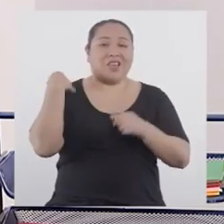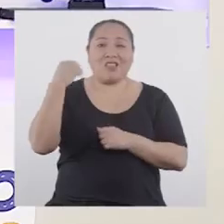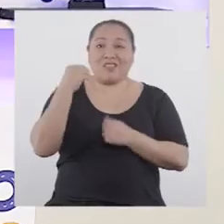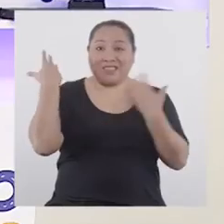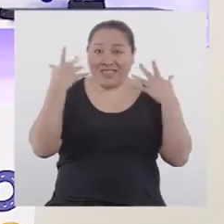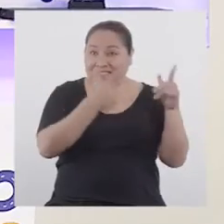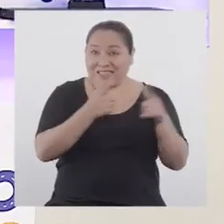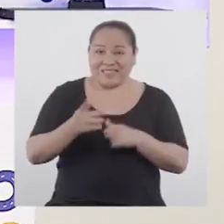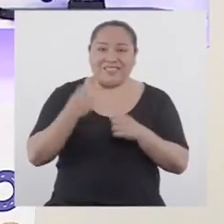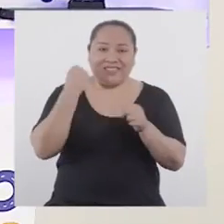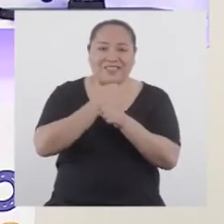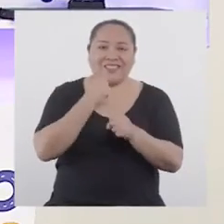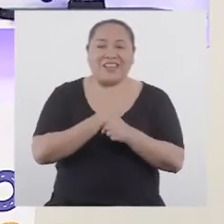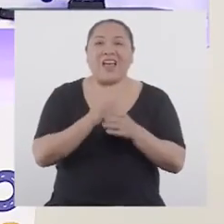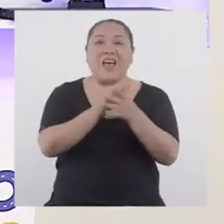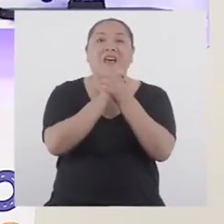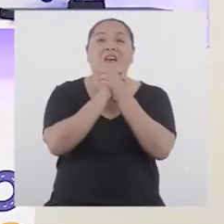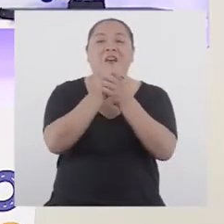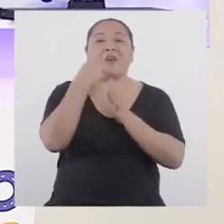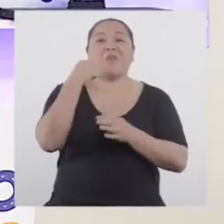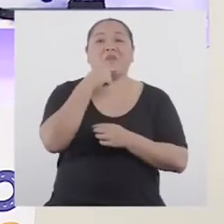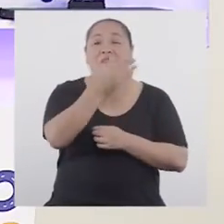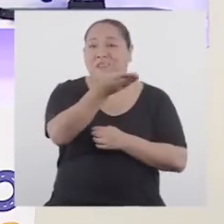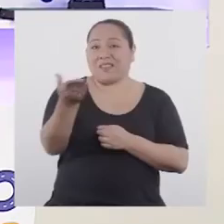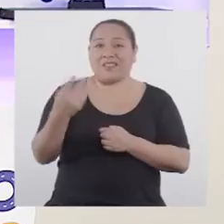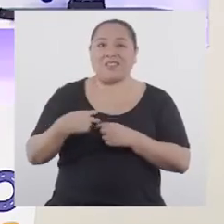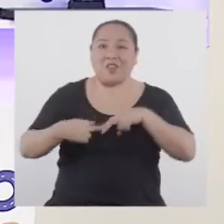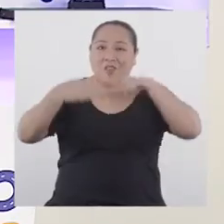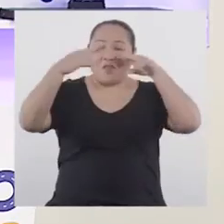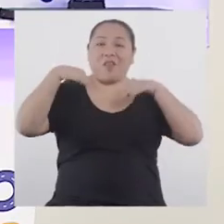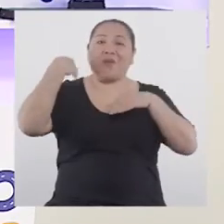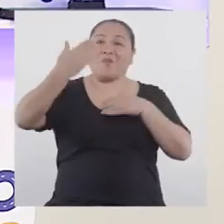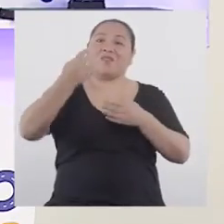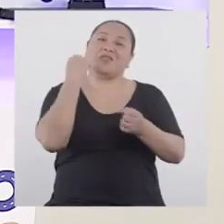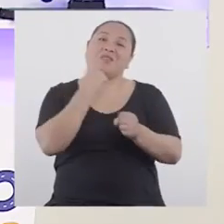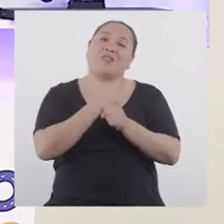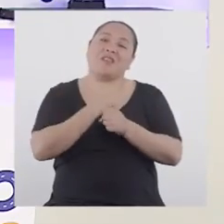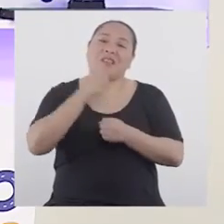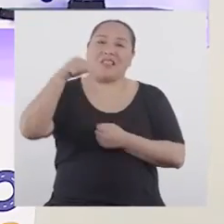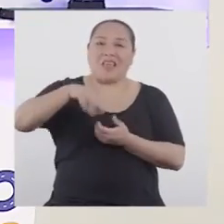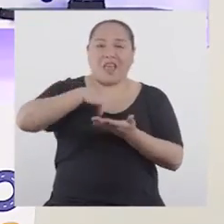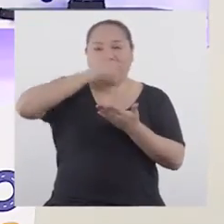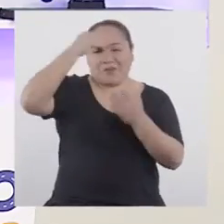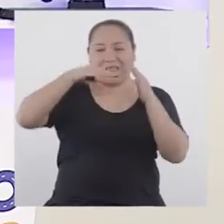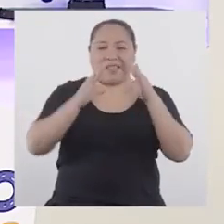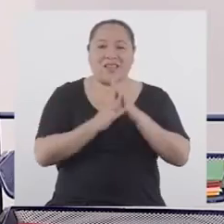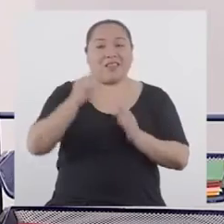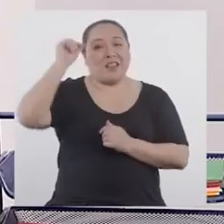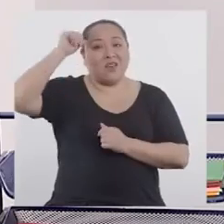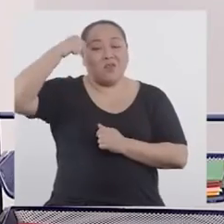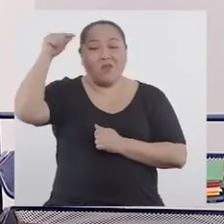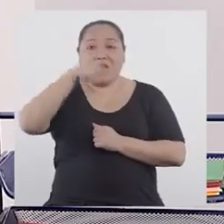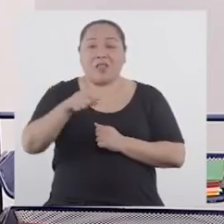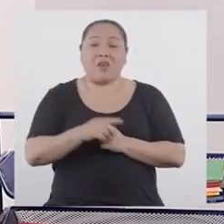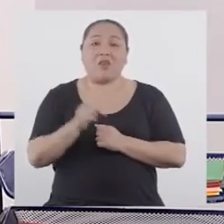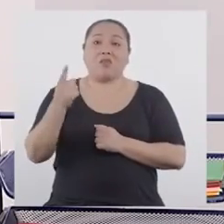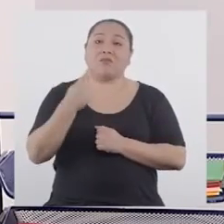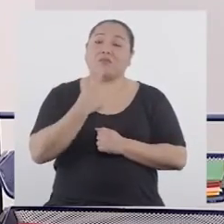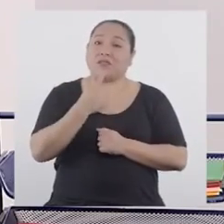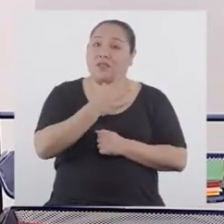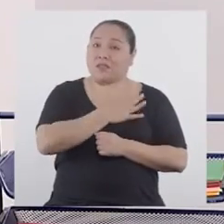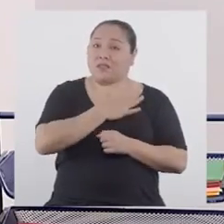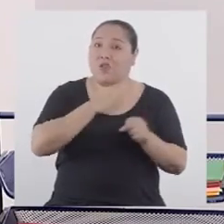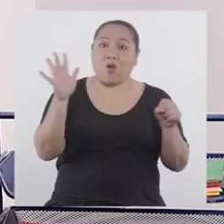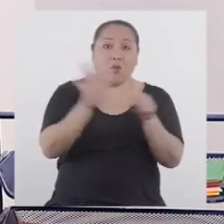obra? A trabajar. Amigas y amigos, nos vemos en la próxima actividad de Aprendo en Casa. Y recuerden que con